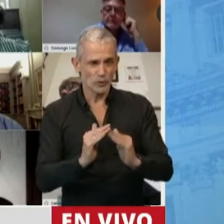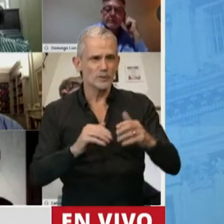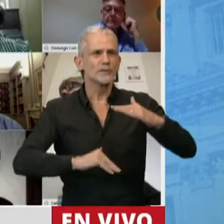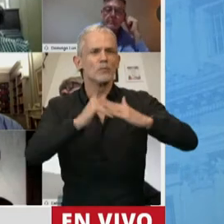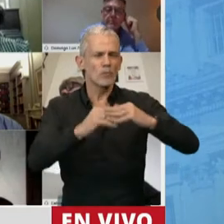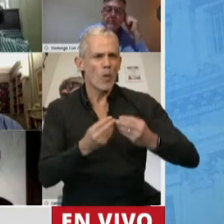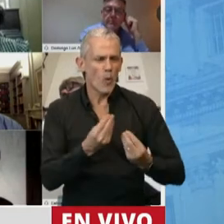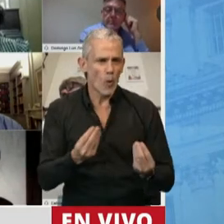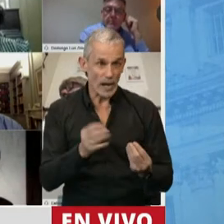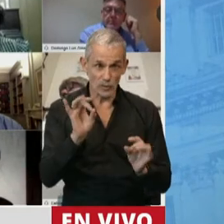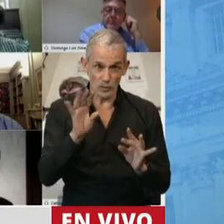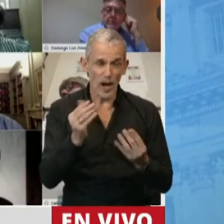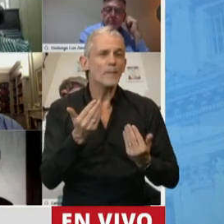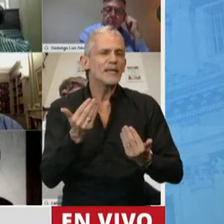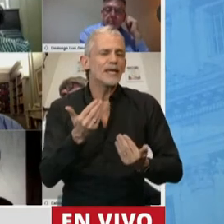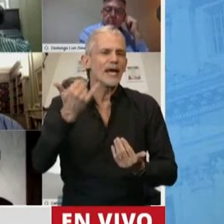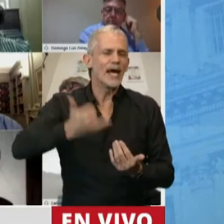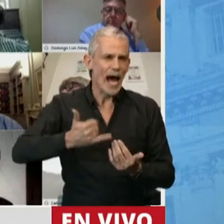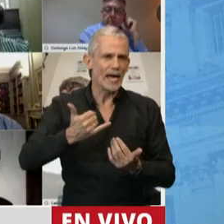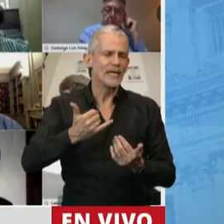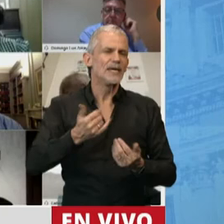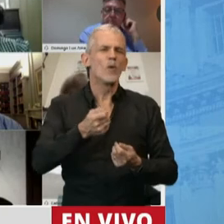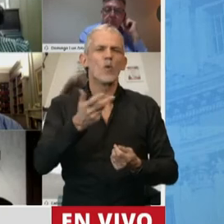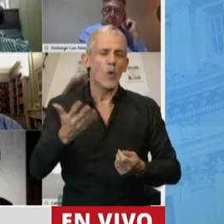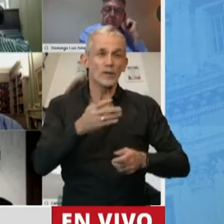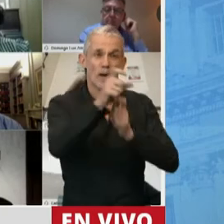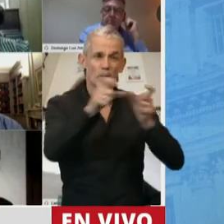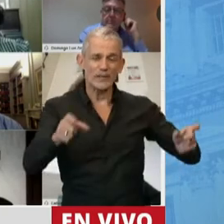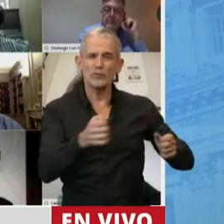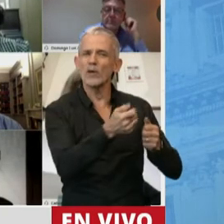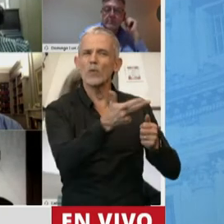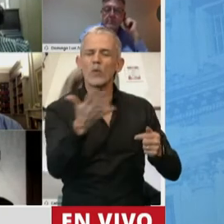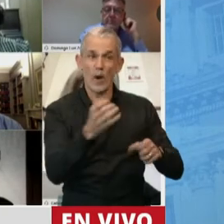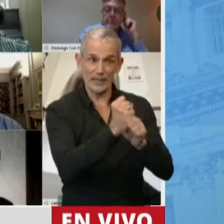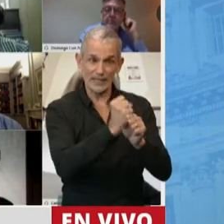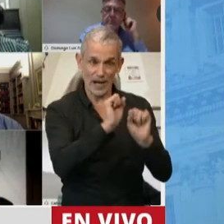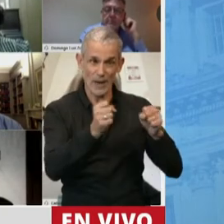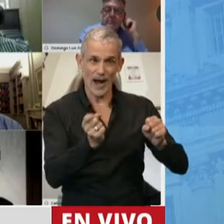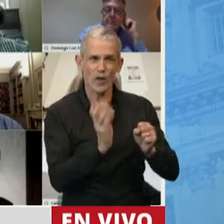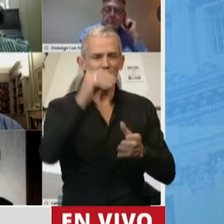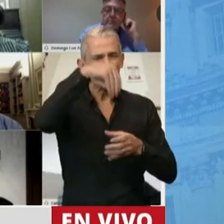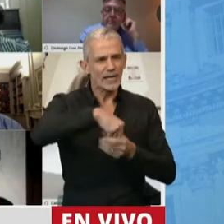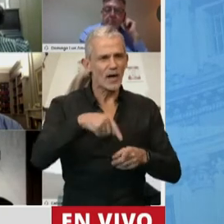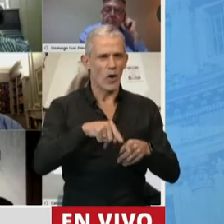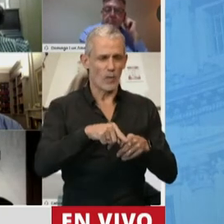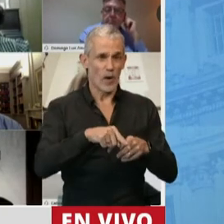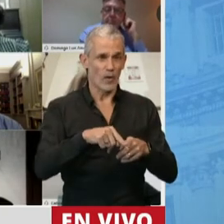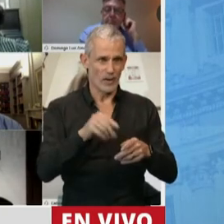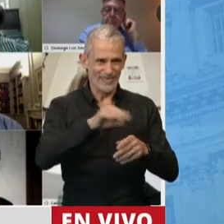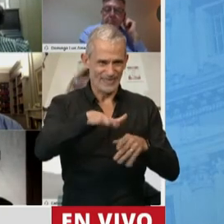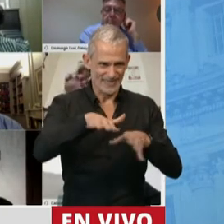en el sentido que solamente se toma en cuenta a los trabajadores que están incorporados en la actividad